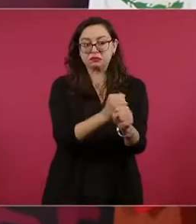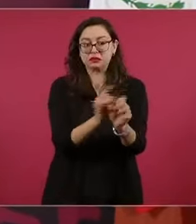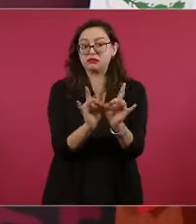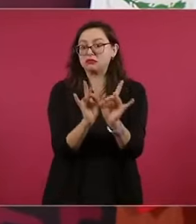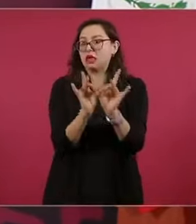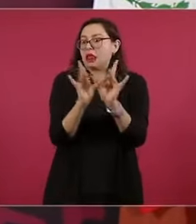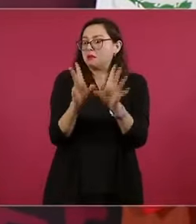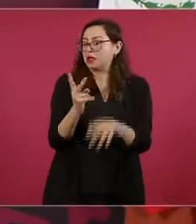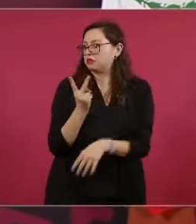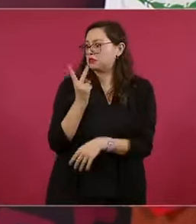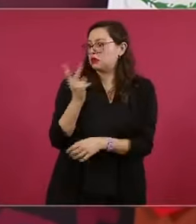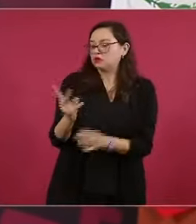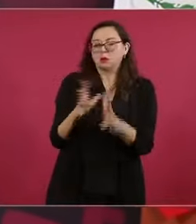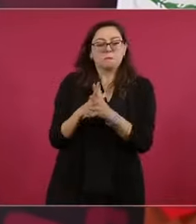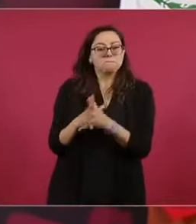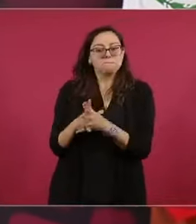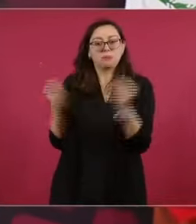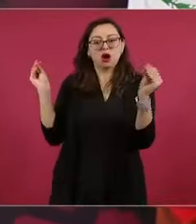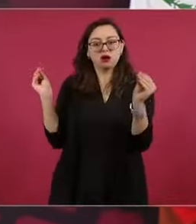Y